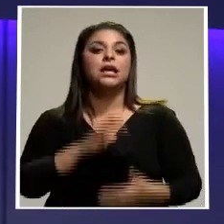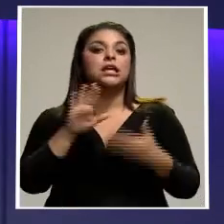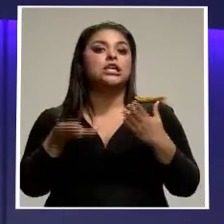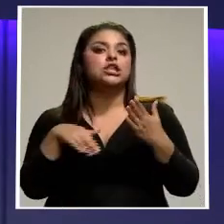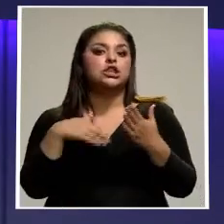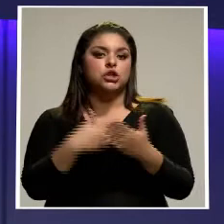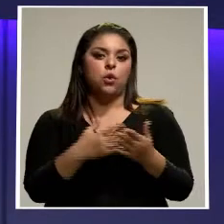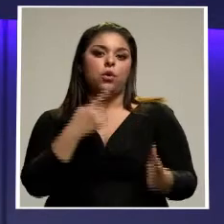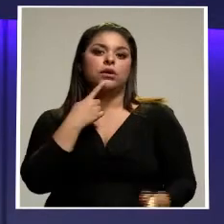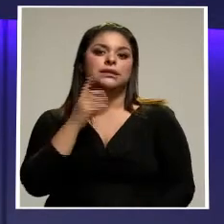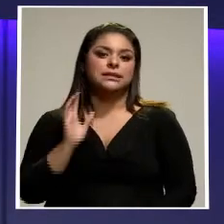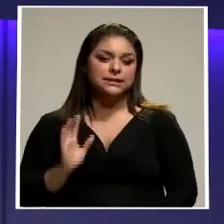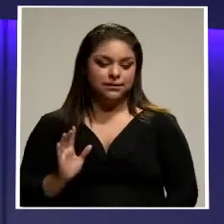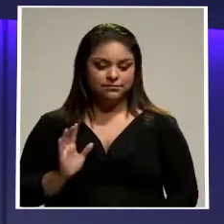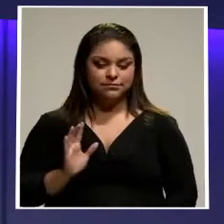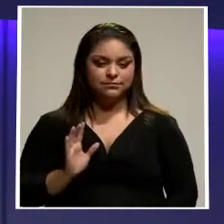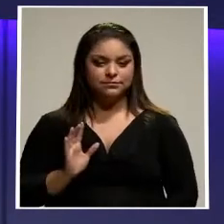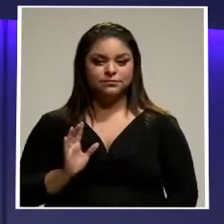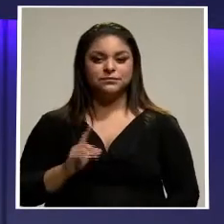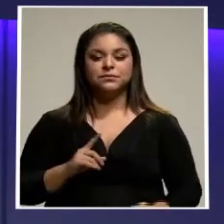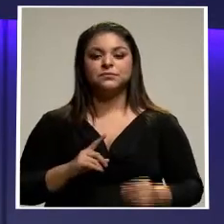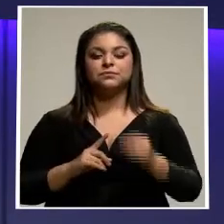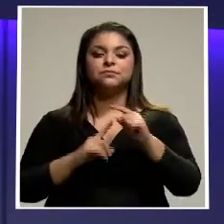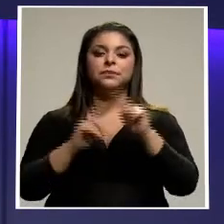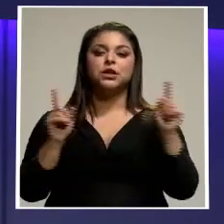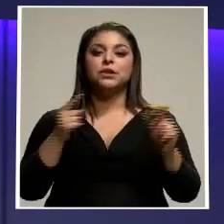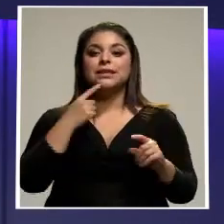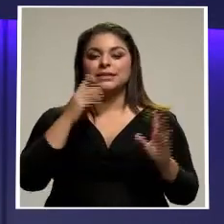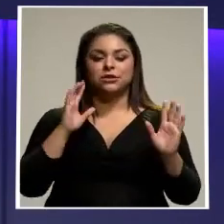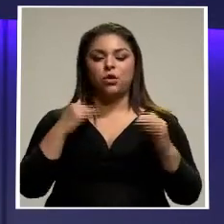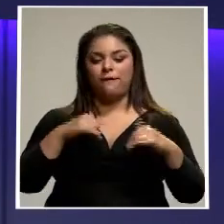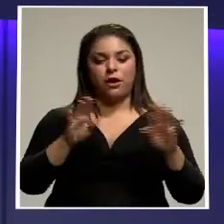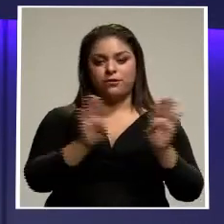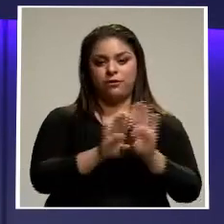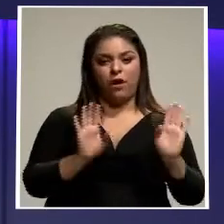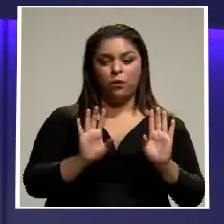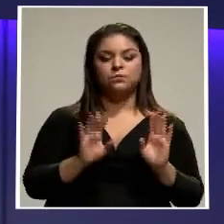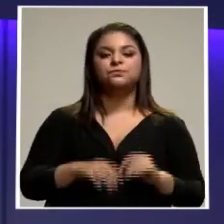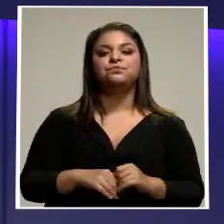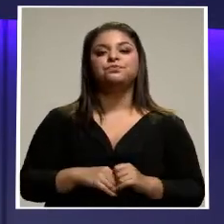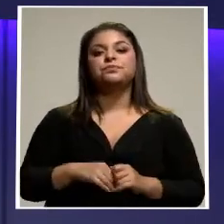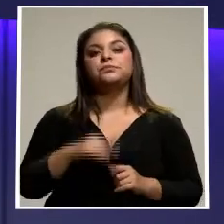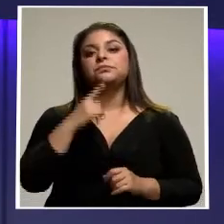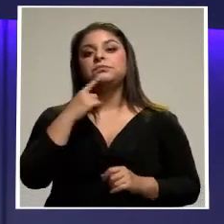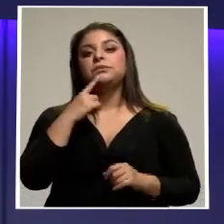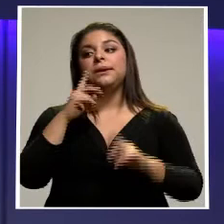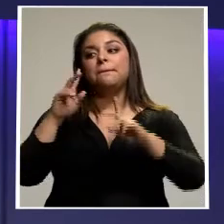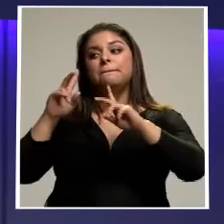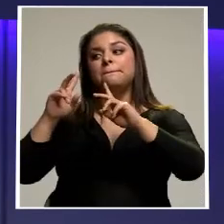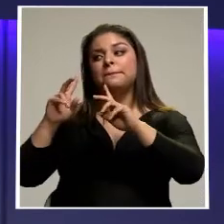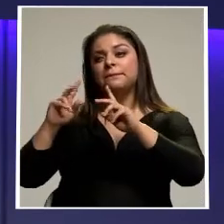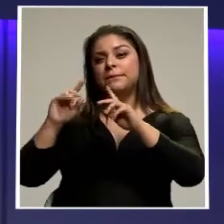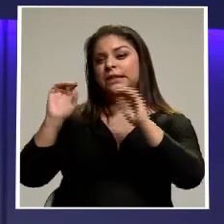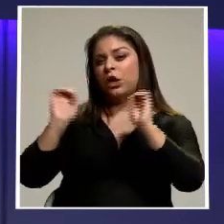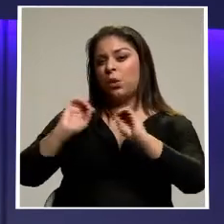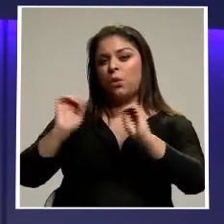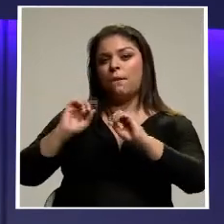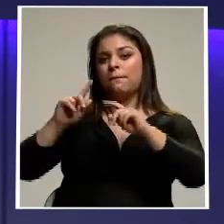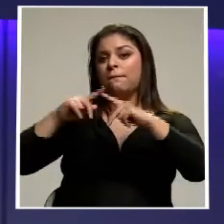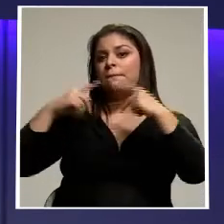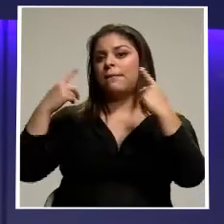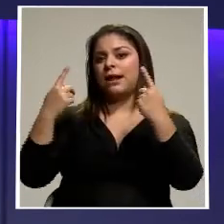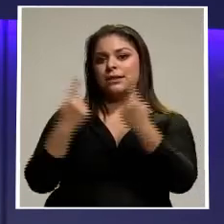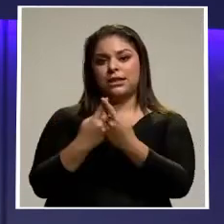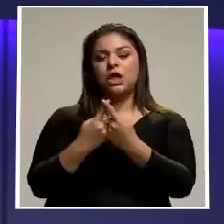cerrado las papeletas, pero todo indica que ninguno de los partidos con posibilidades de ganar va a llevar como